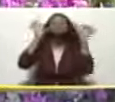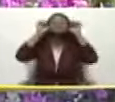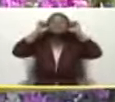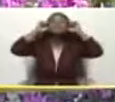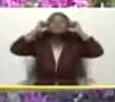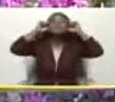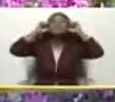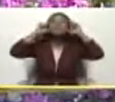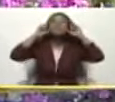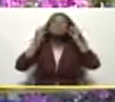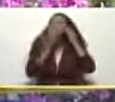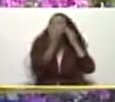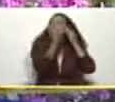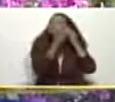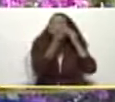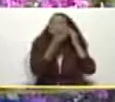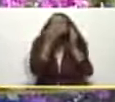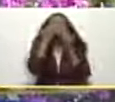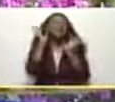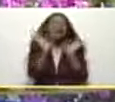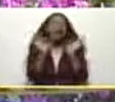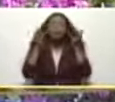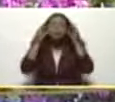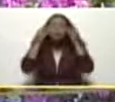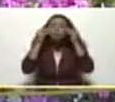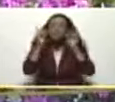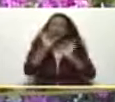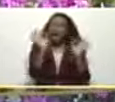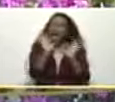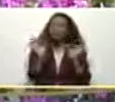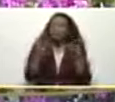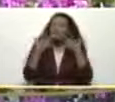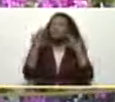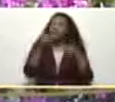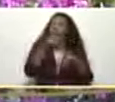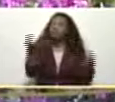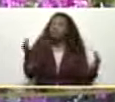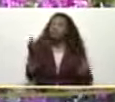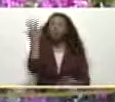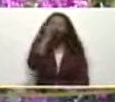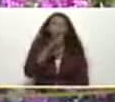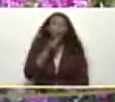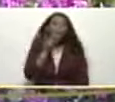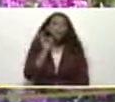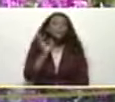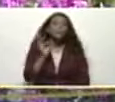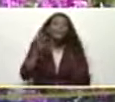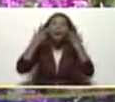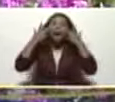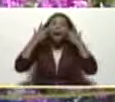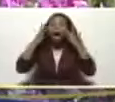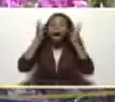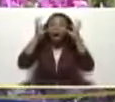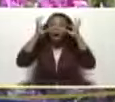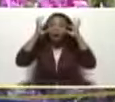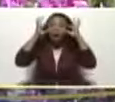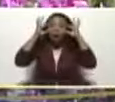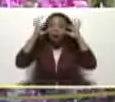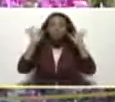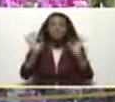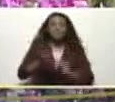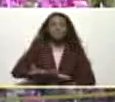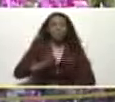la ciencia. Mira, ni una arruga. Ni una arruga en la cara y lo